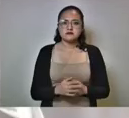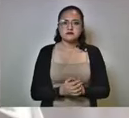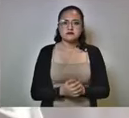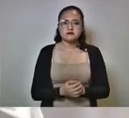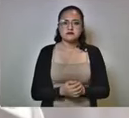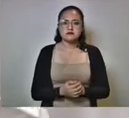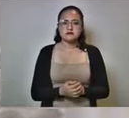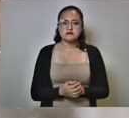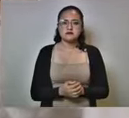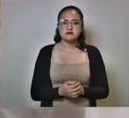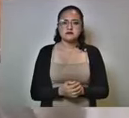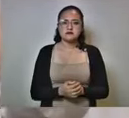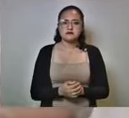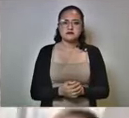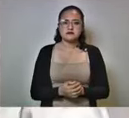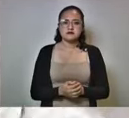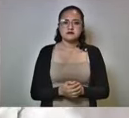de